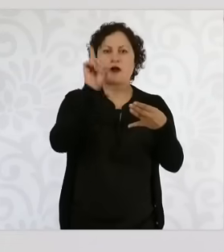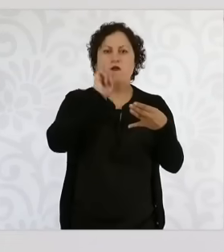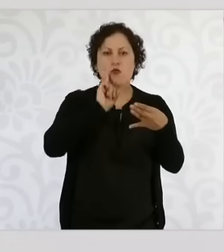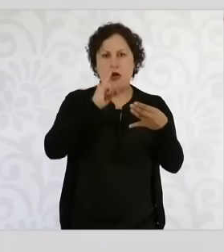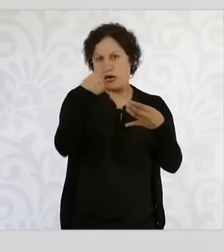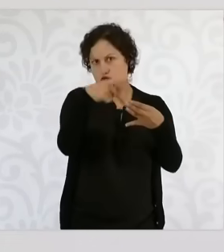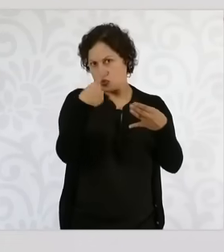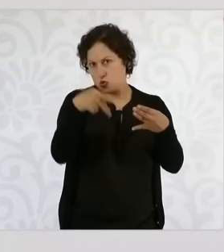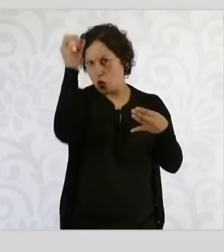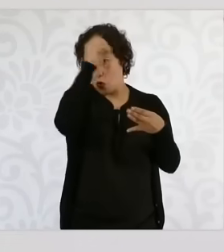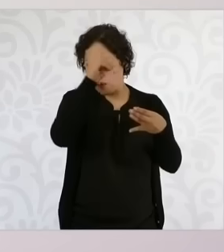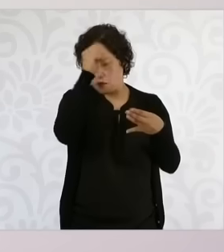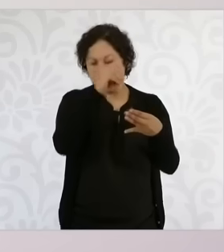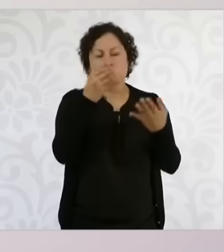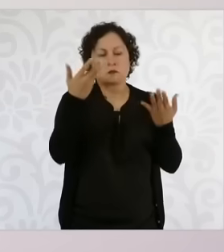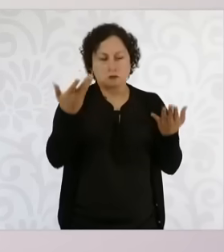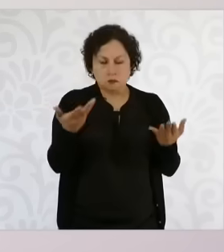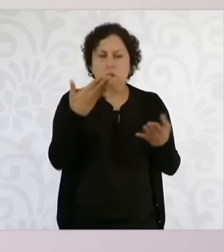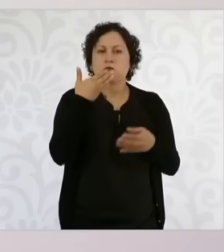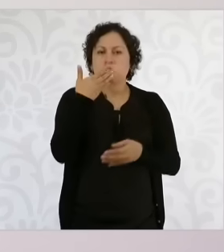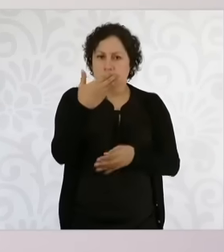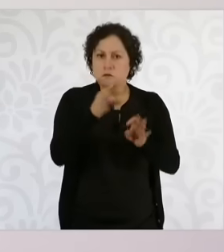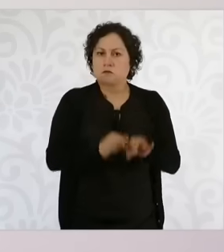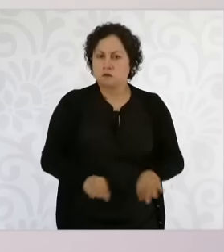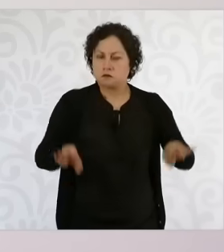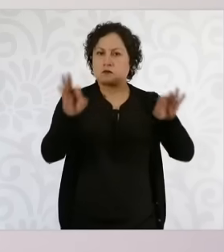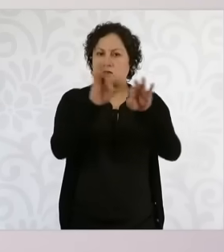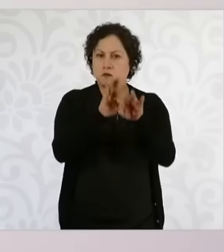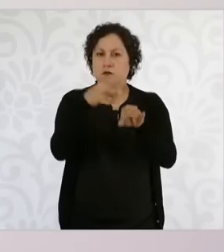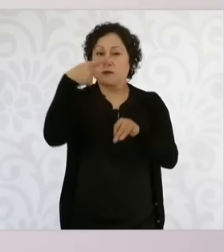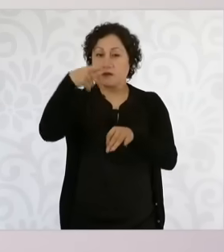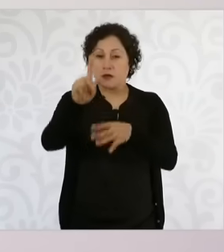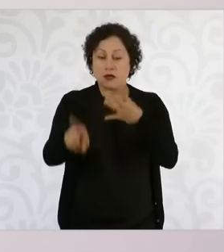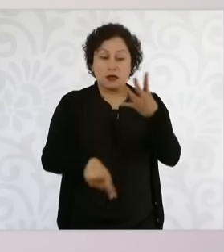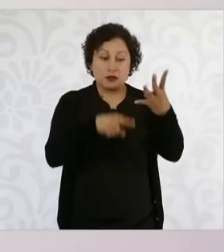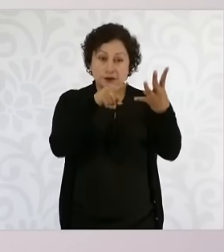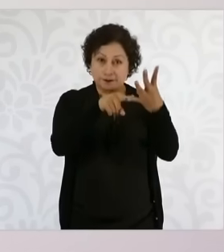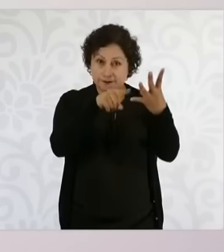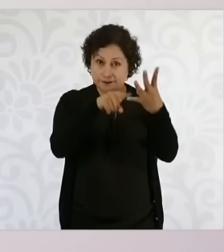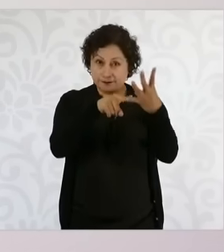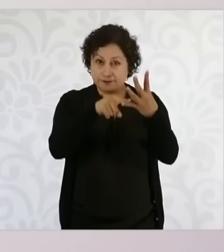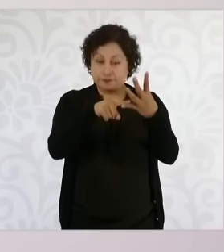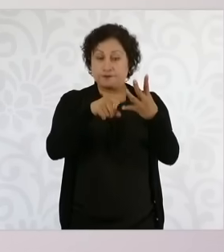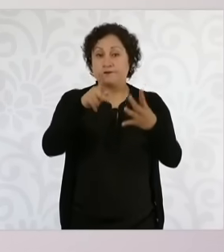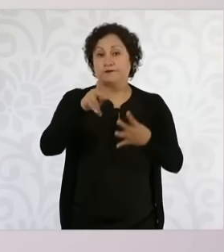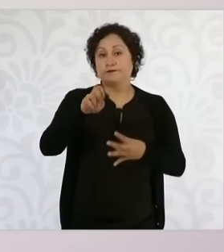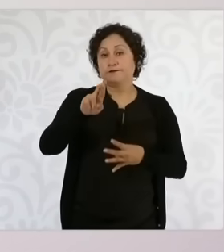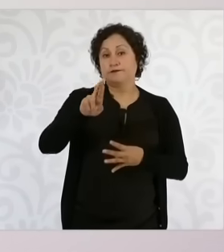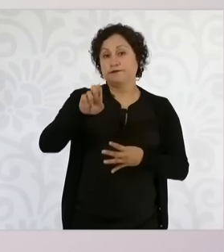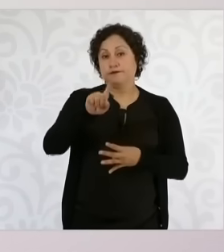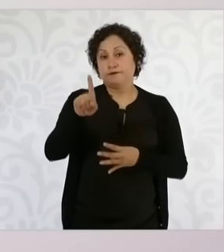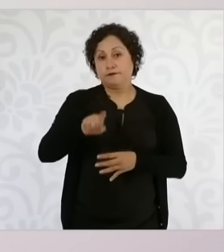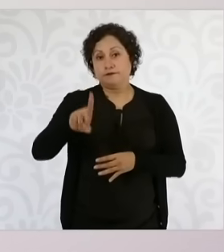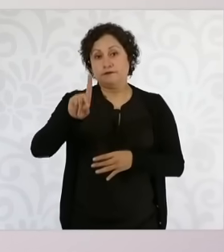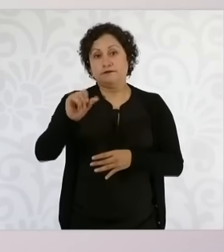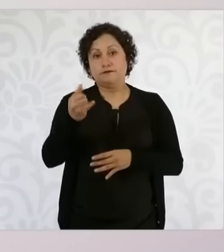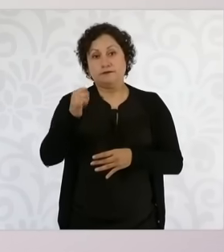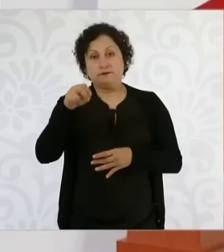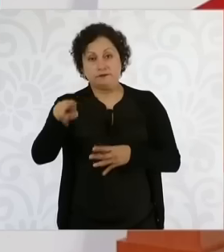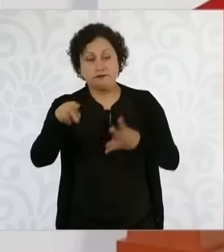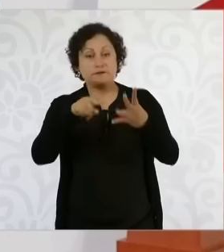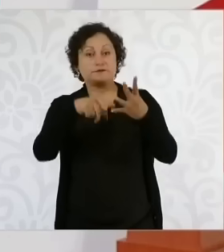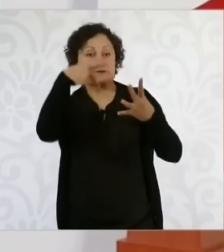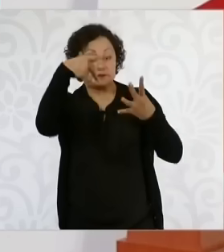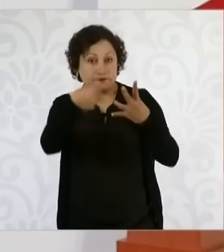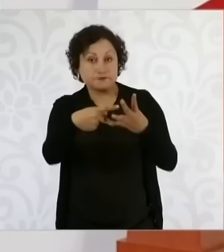hacen intervenciones muy importantes. Pero el ministro Pérez Dayán lo que dice